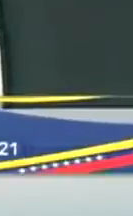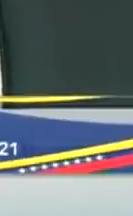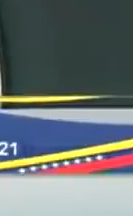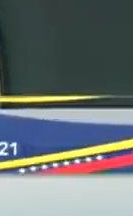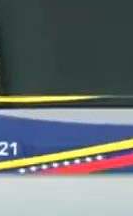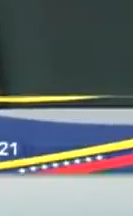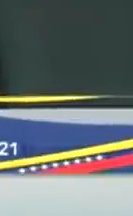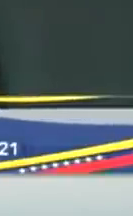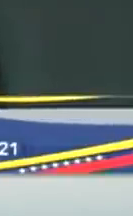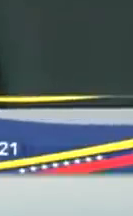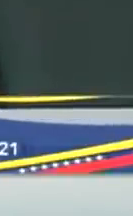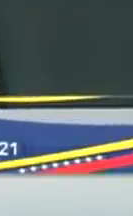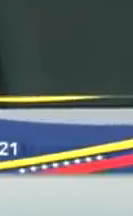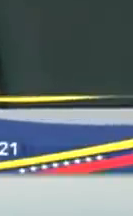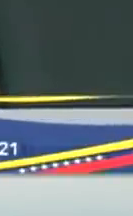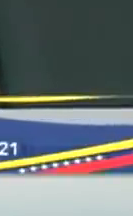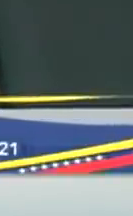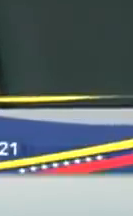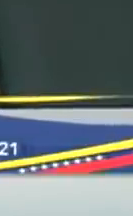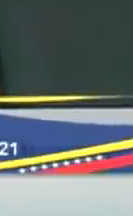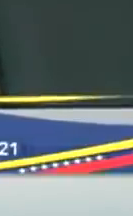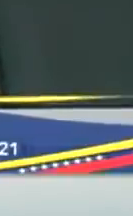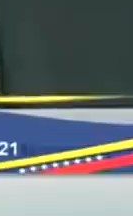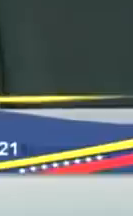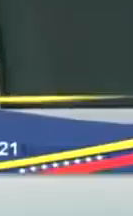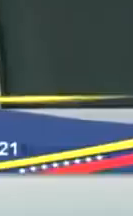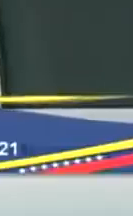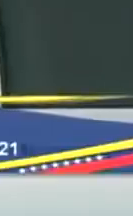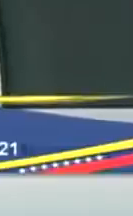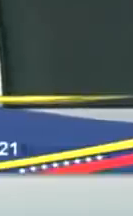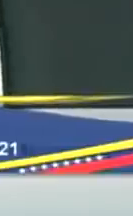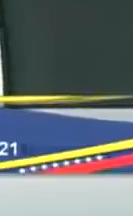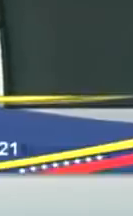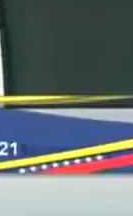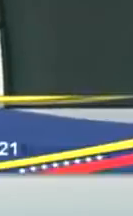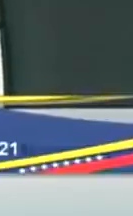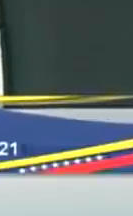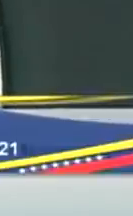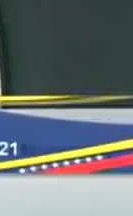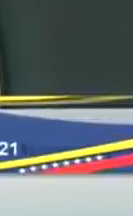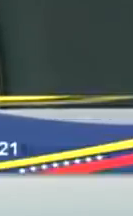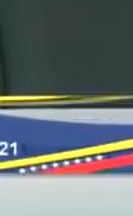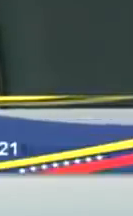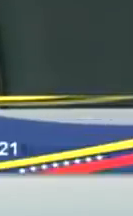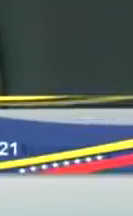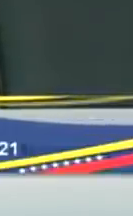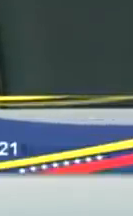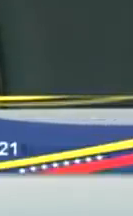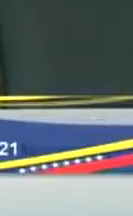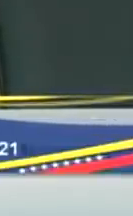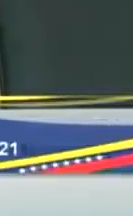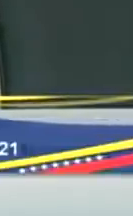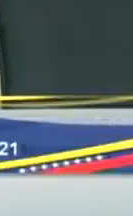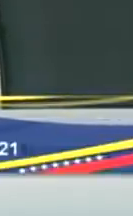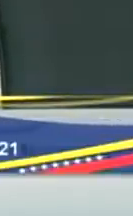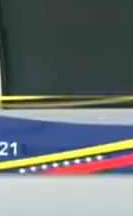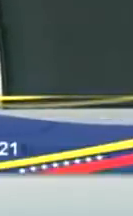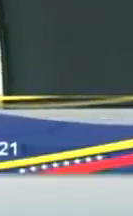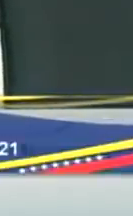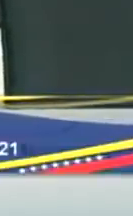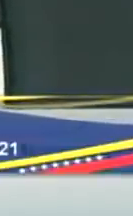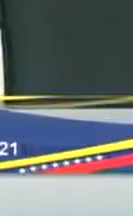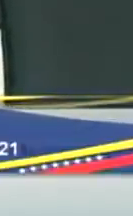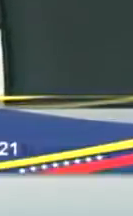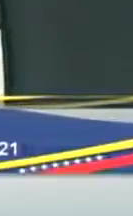bienestar. Es una herramienta para la construcción y consolidación de la soberanía y es una herramienta definitiva para